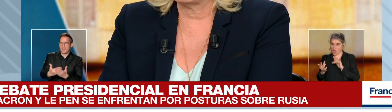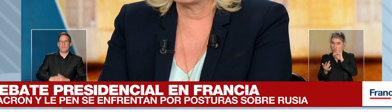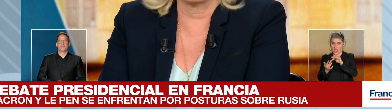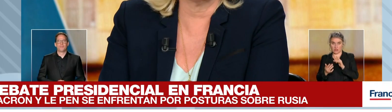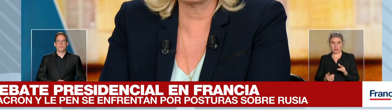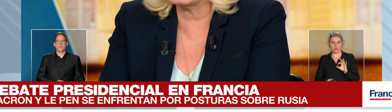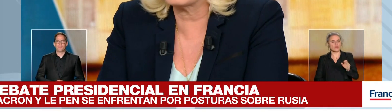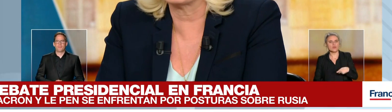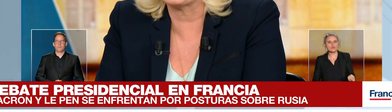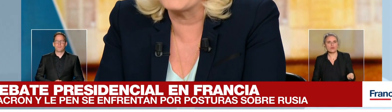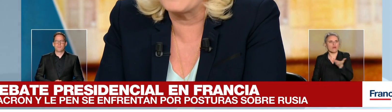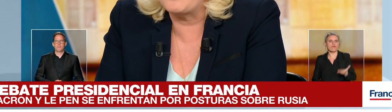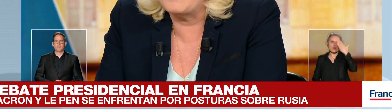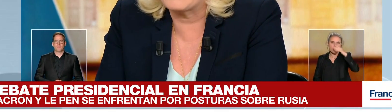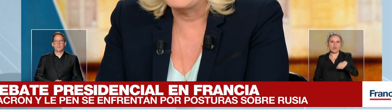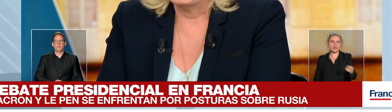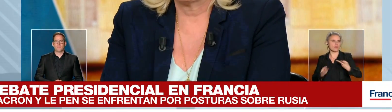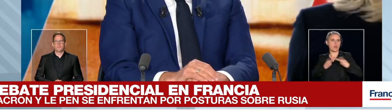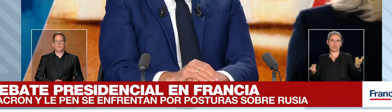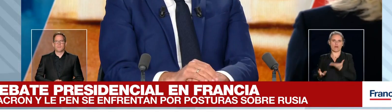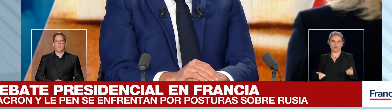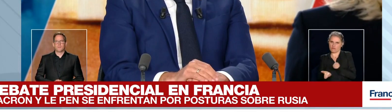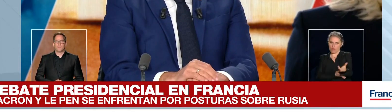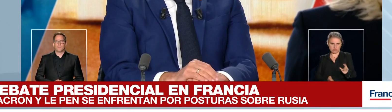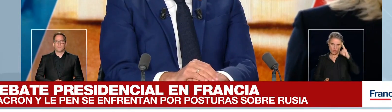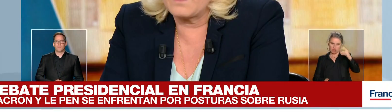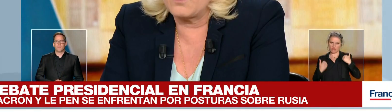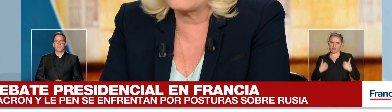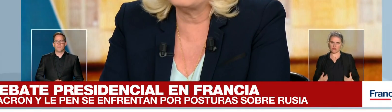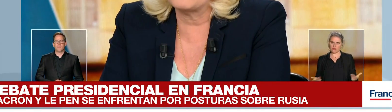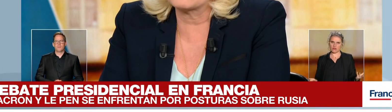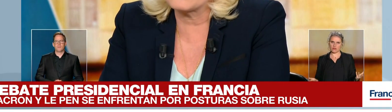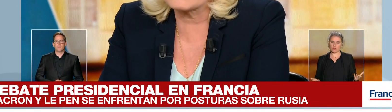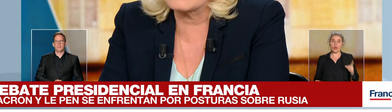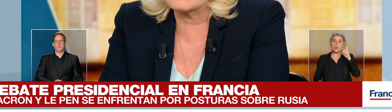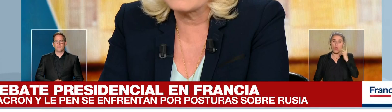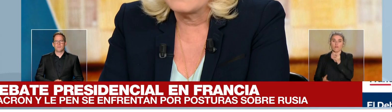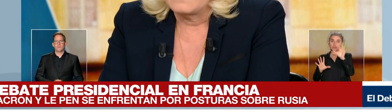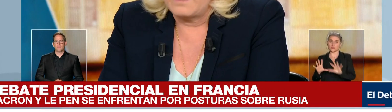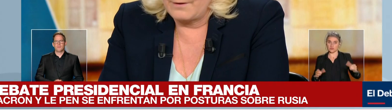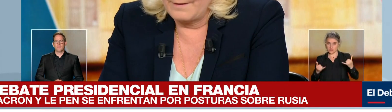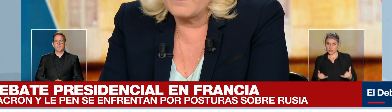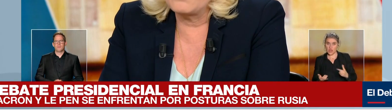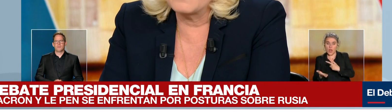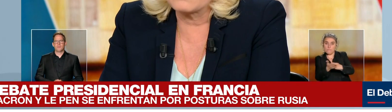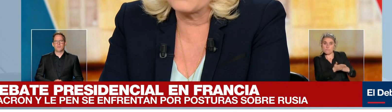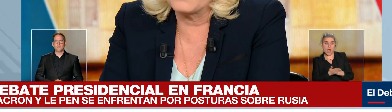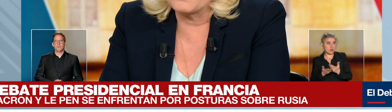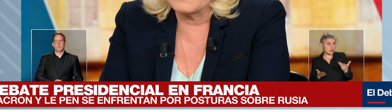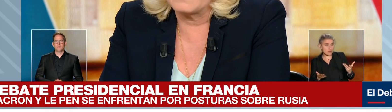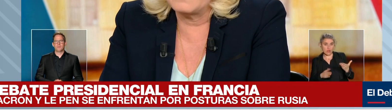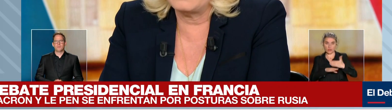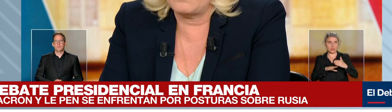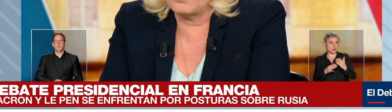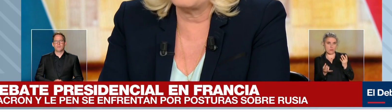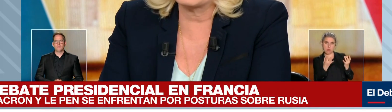préstamo en el extranjero. Sí, todo el mundo lo sabe. Esto lo sabe todo el mundo. Fui a buscar el préstamo en el